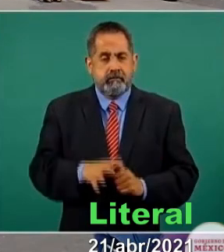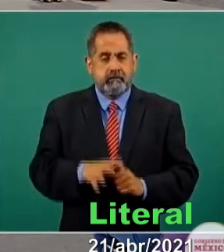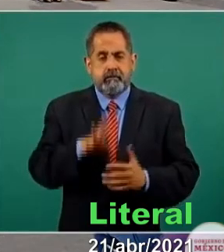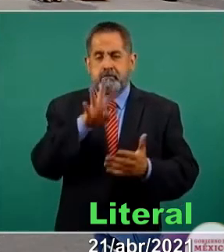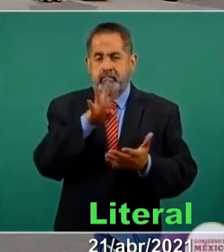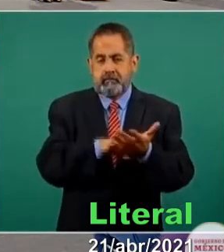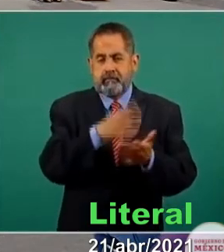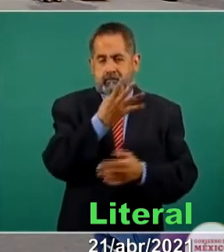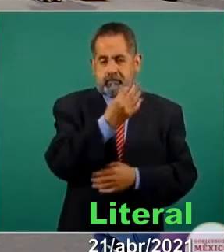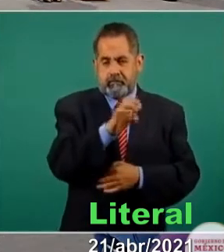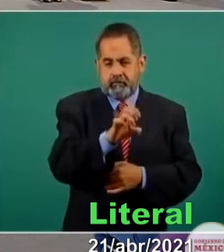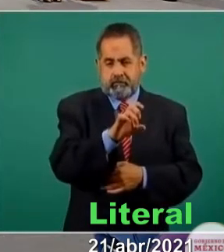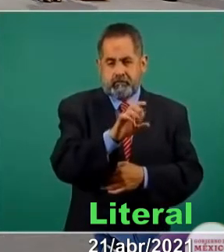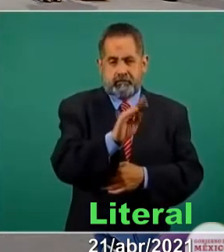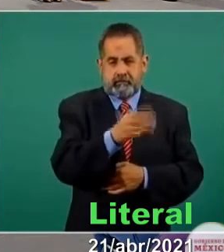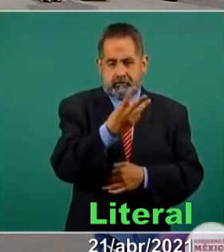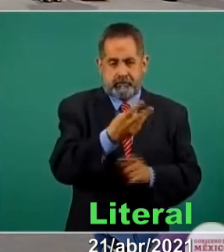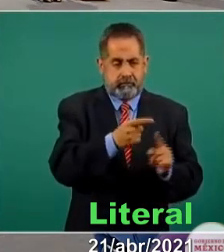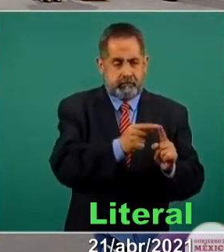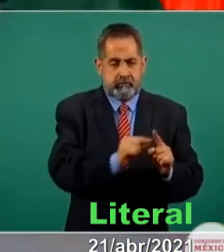193,